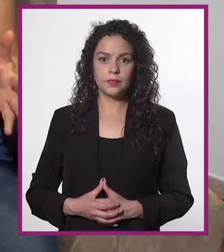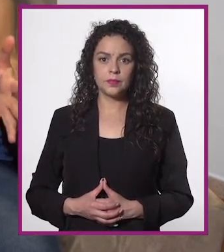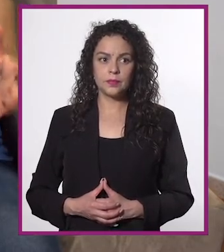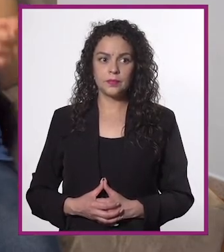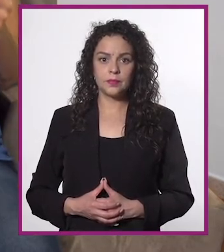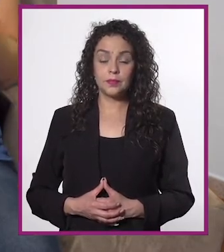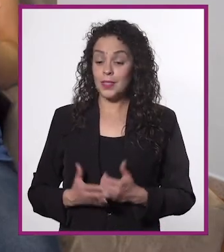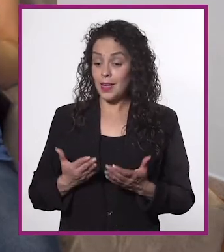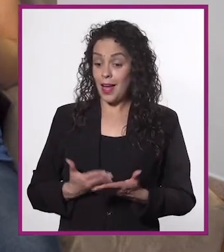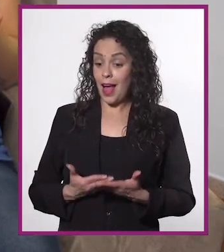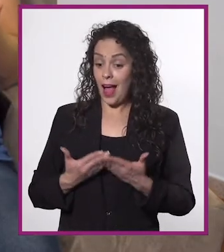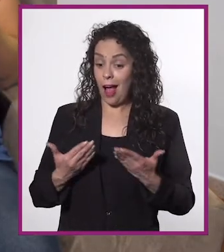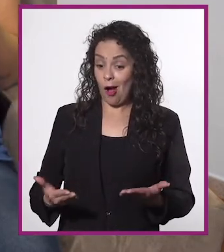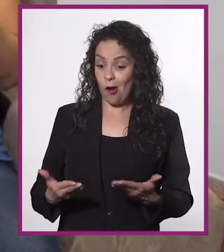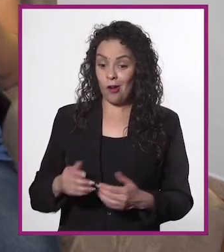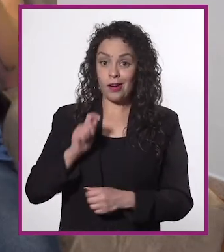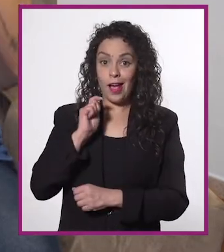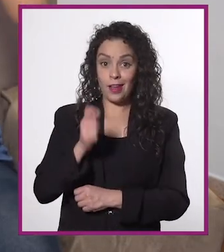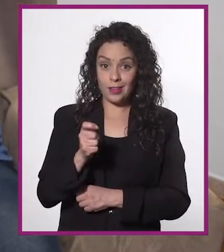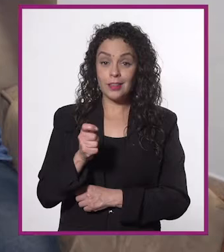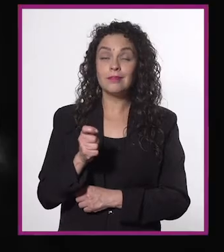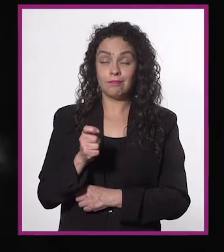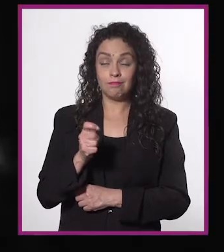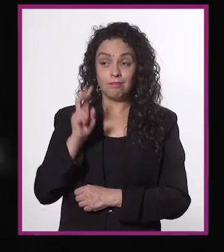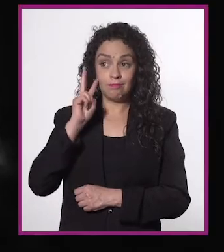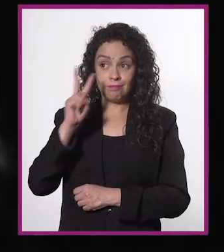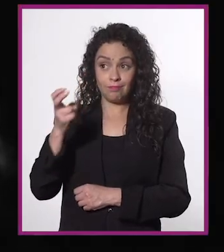Ahora vamos a ver la escena, pero sin sonido.